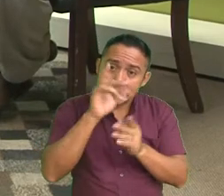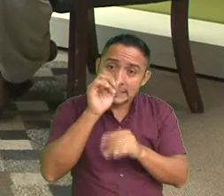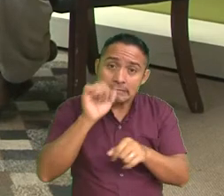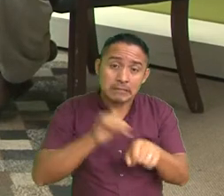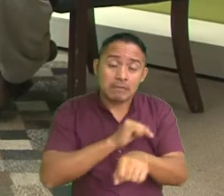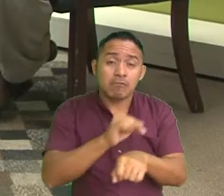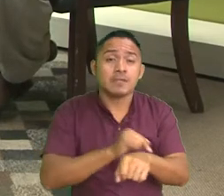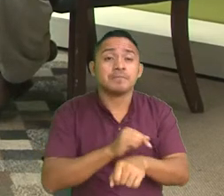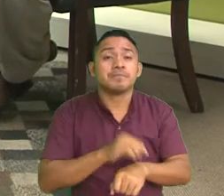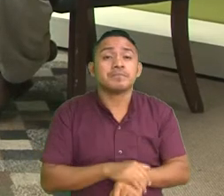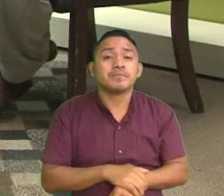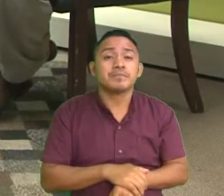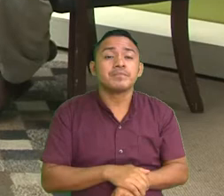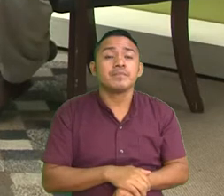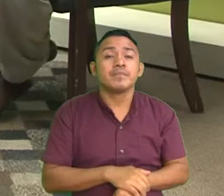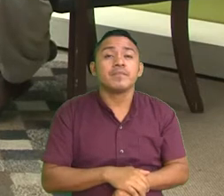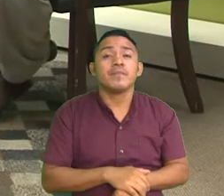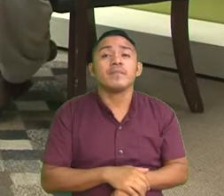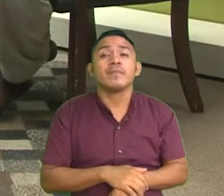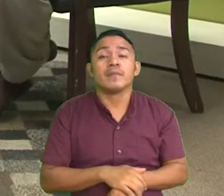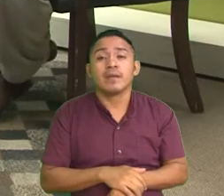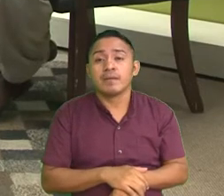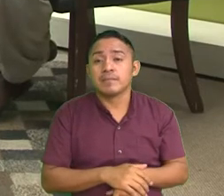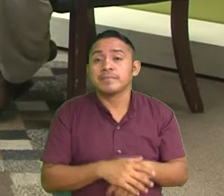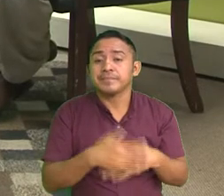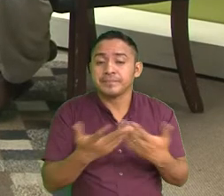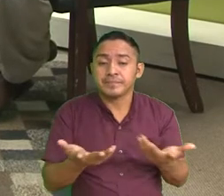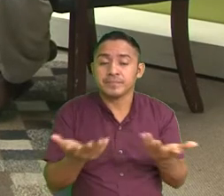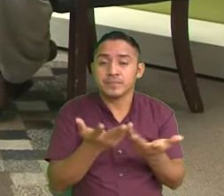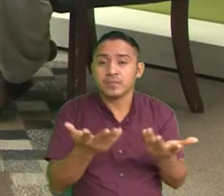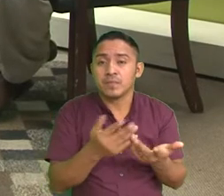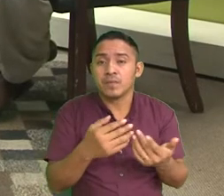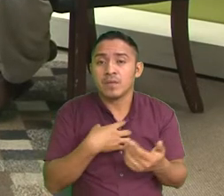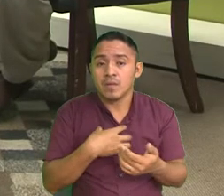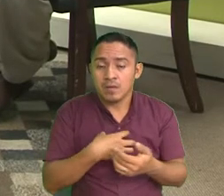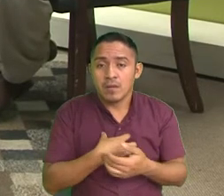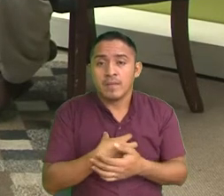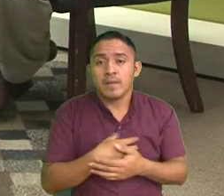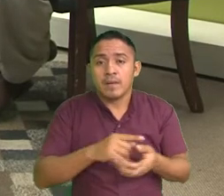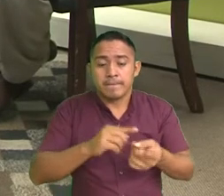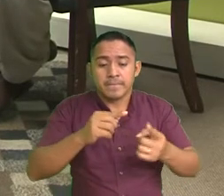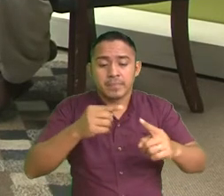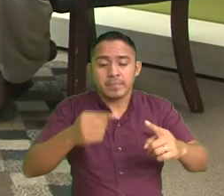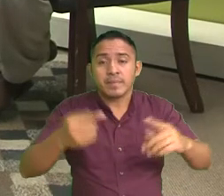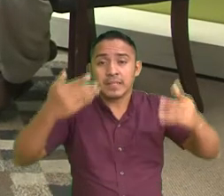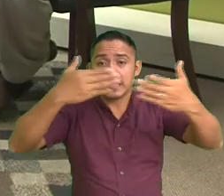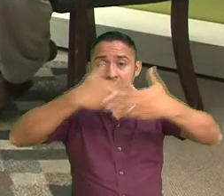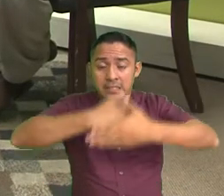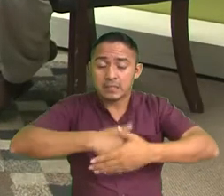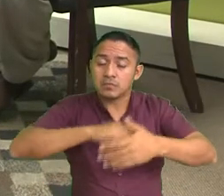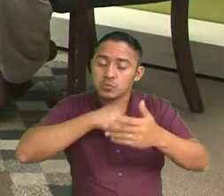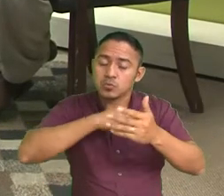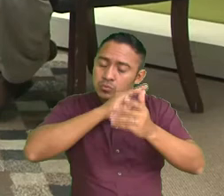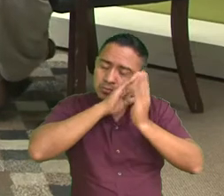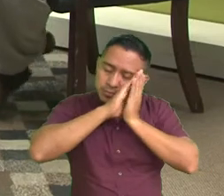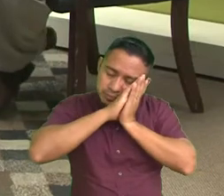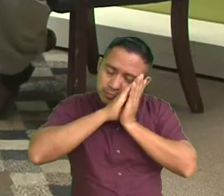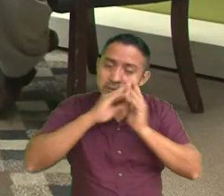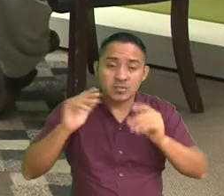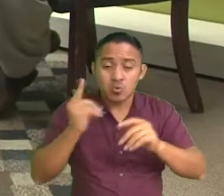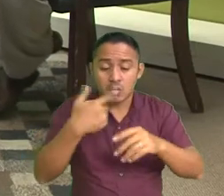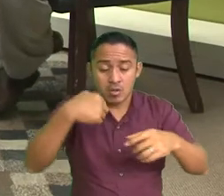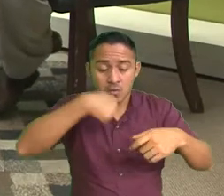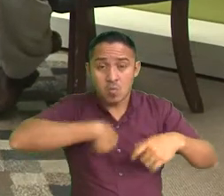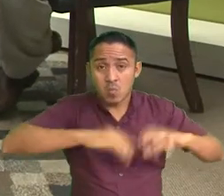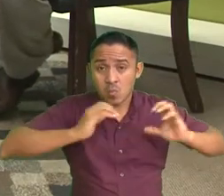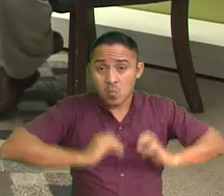extremadamente importante porque la mayor parte de la posición de las células se da en la noche, cuando está durmiendo.